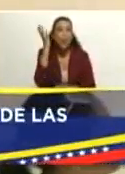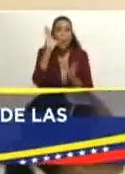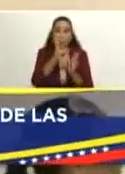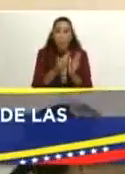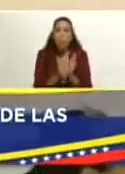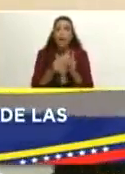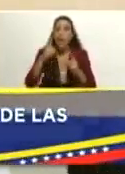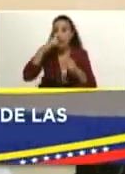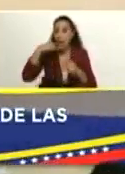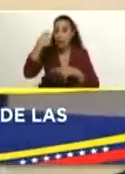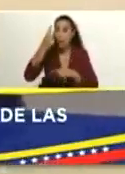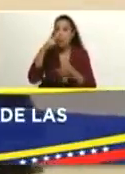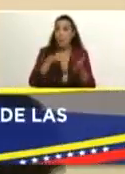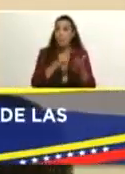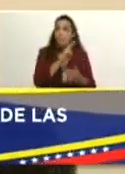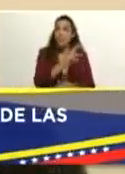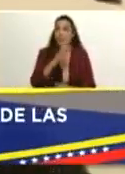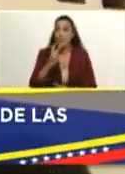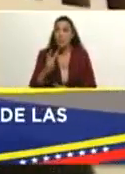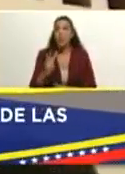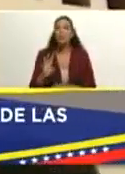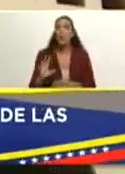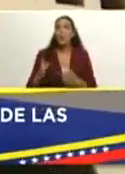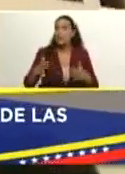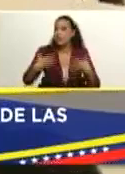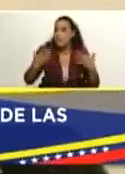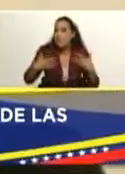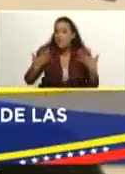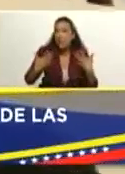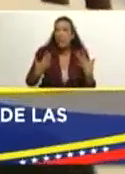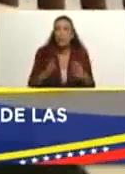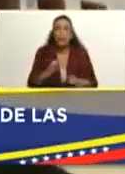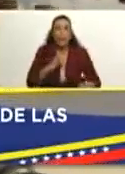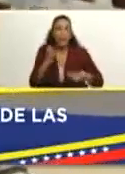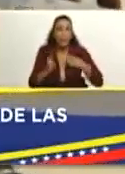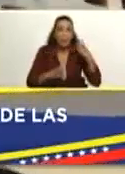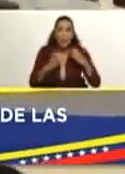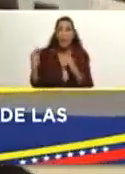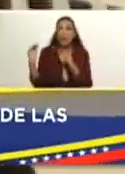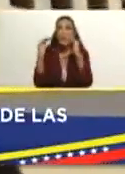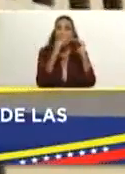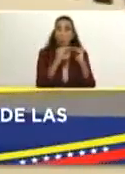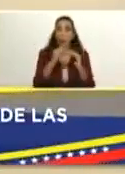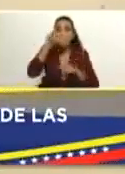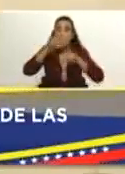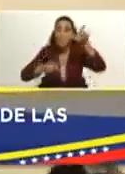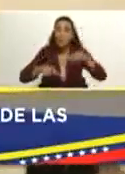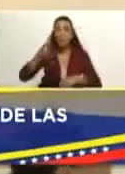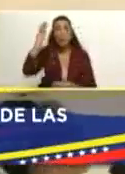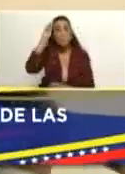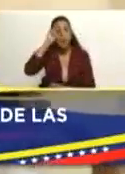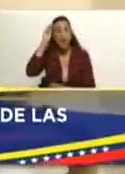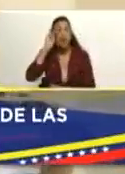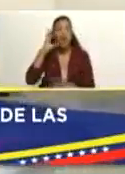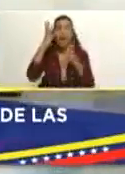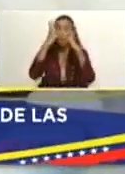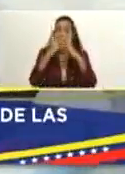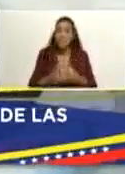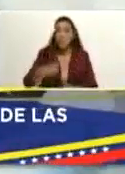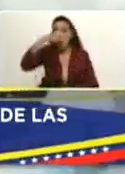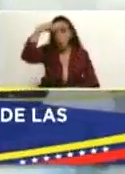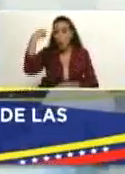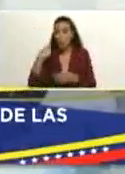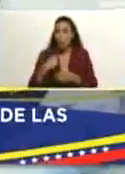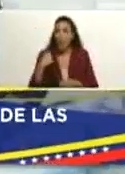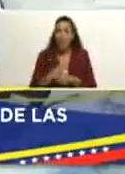entren en el año escolar 2023-2024 llenos de alegría y emoción, al igual que nuestro personal docente, administrativo,